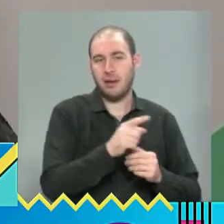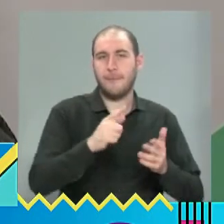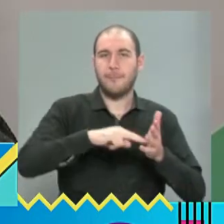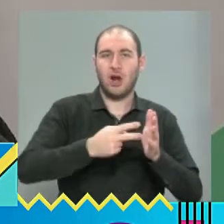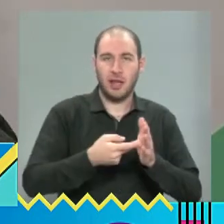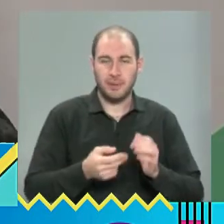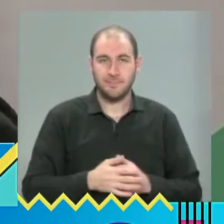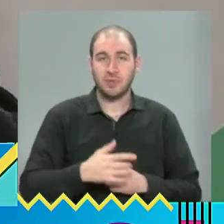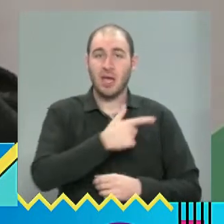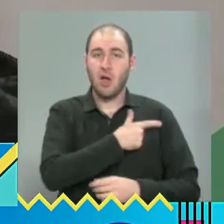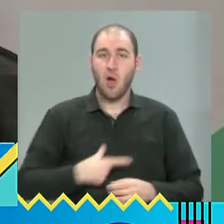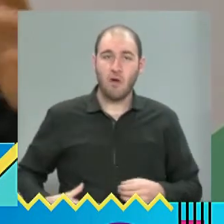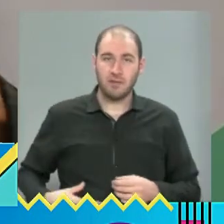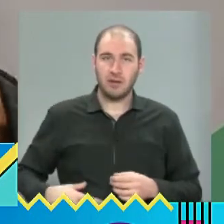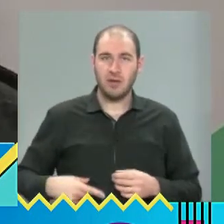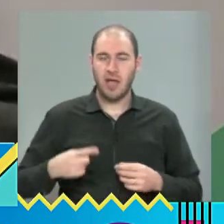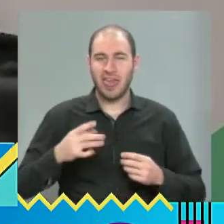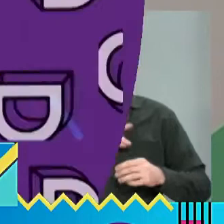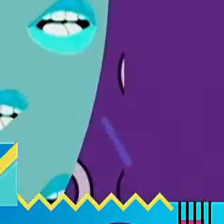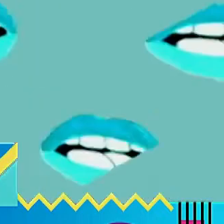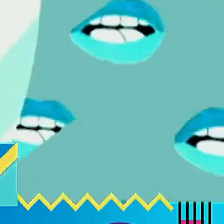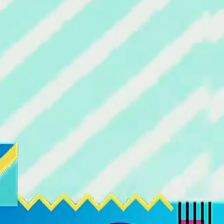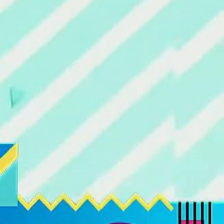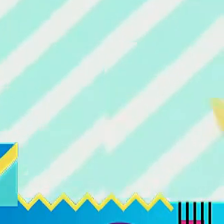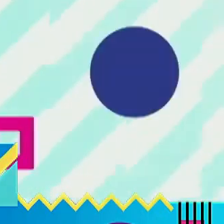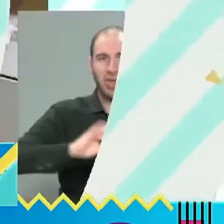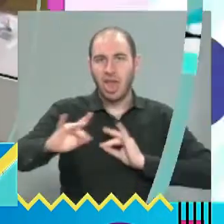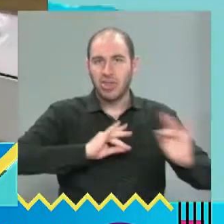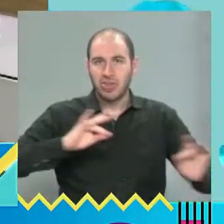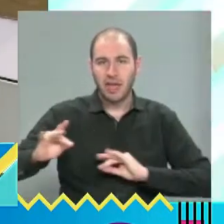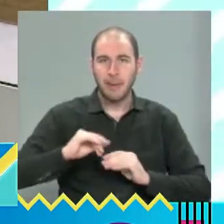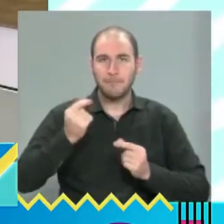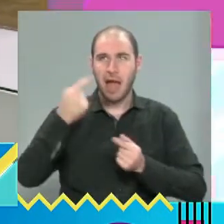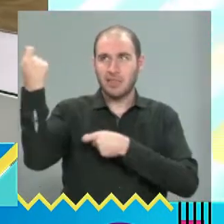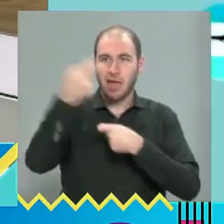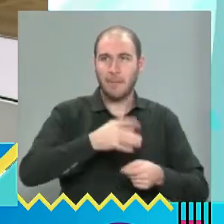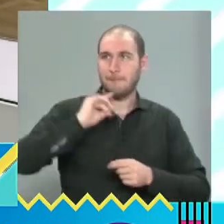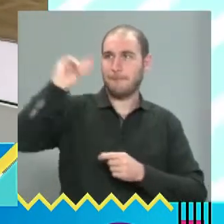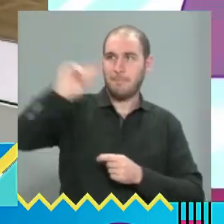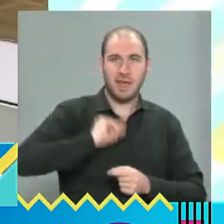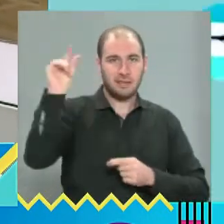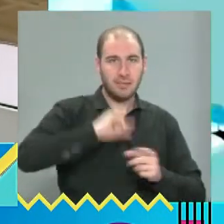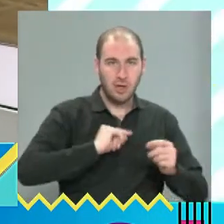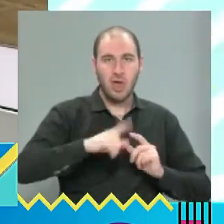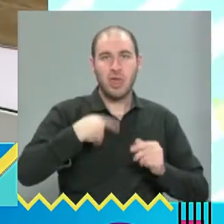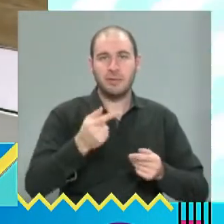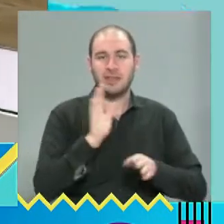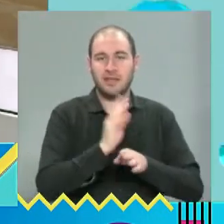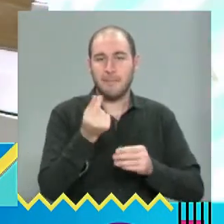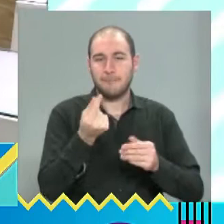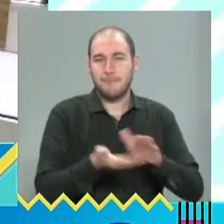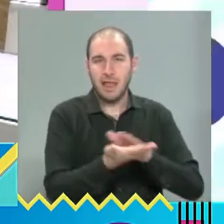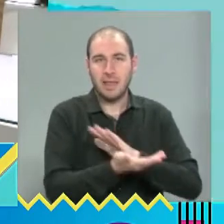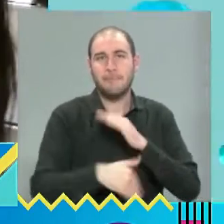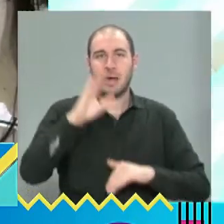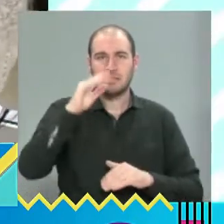problema que el gobierno tiene un agujero fiscal impresionante y parte lo financia con dinero. Entonces todo eso se traduce en más pesos. Es como